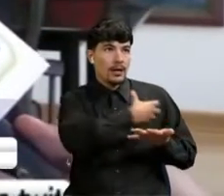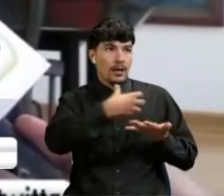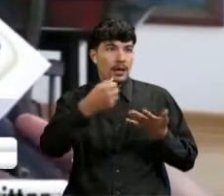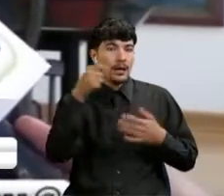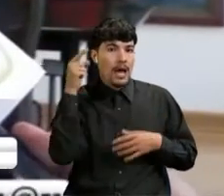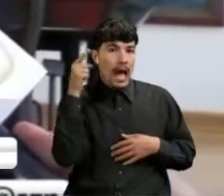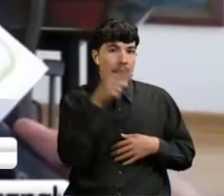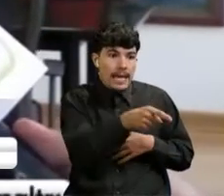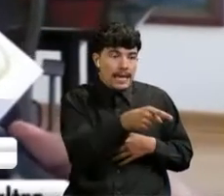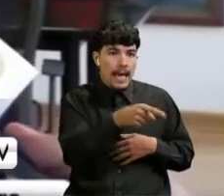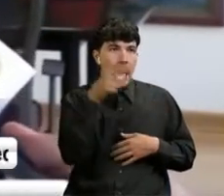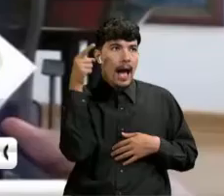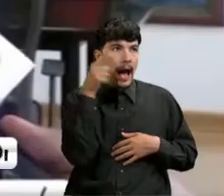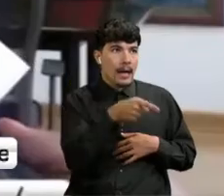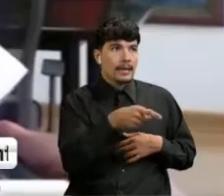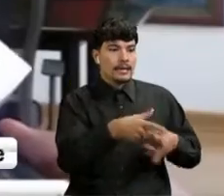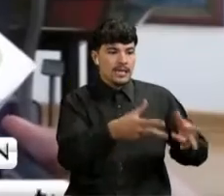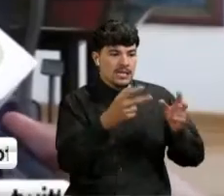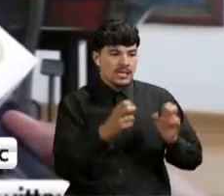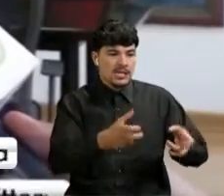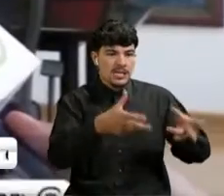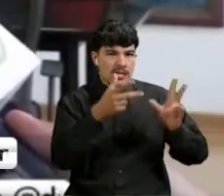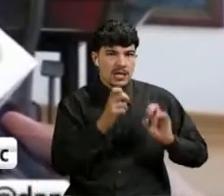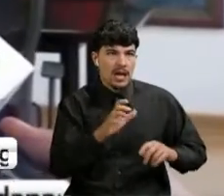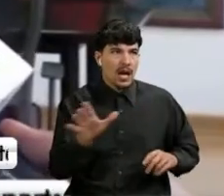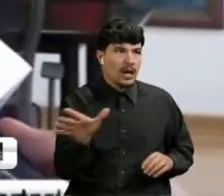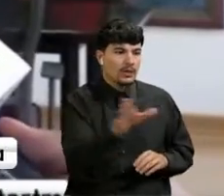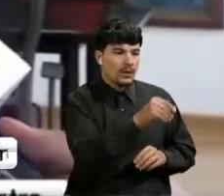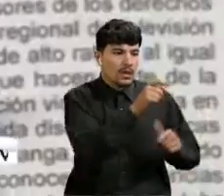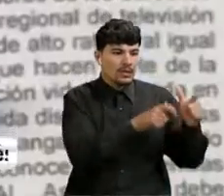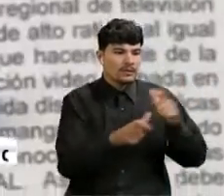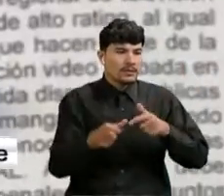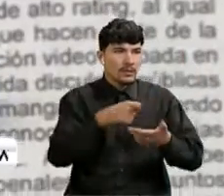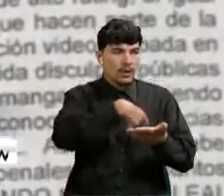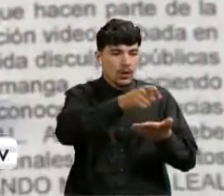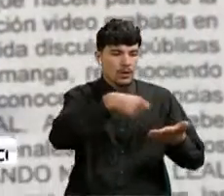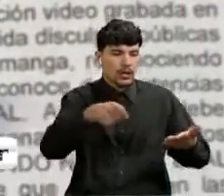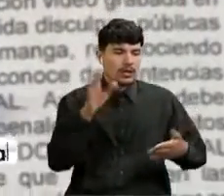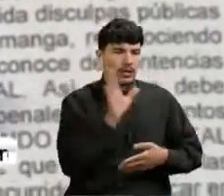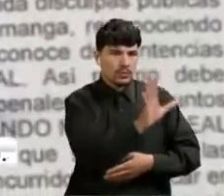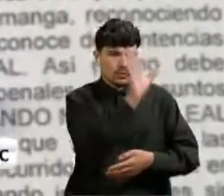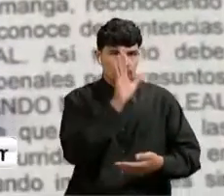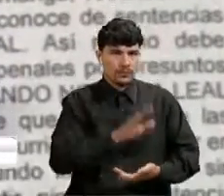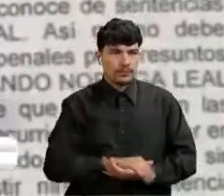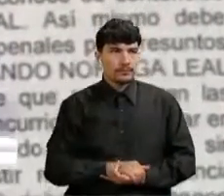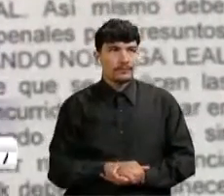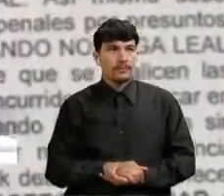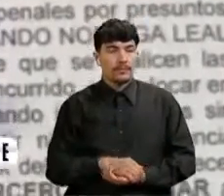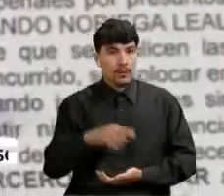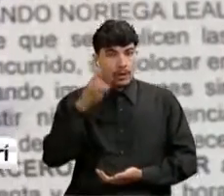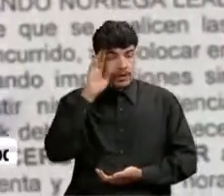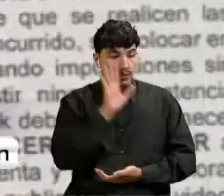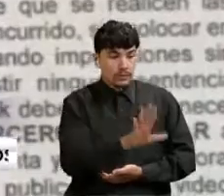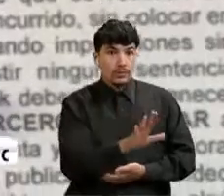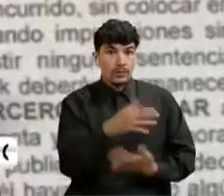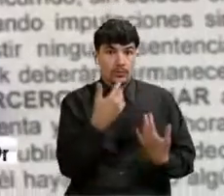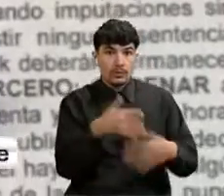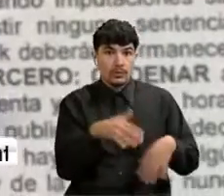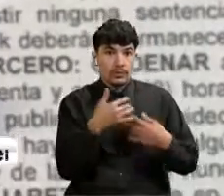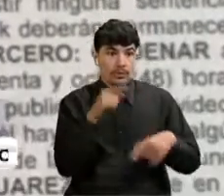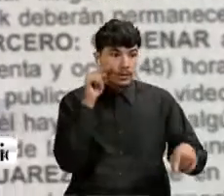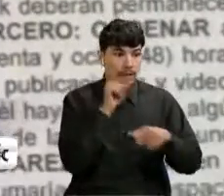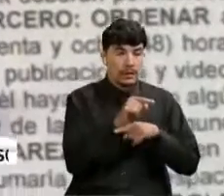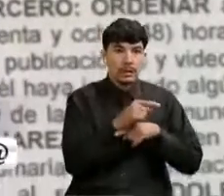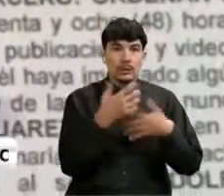era donde es torsión avant disque a todos los contratistas el conflicto llegó a los tribunales y ahora